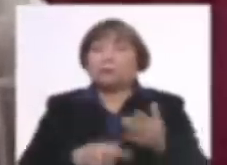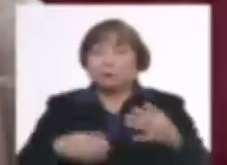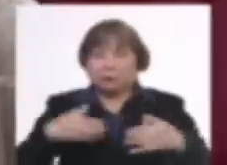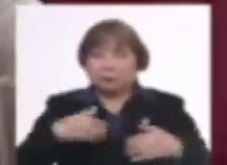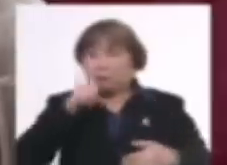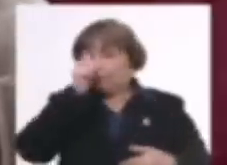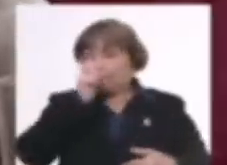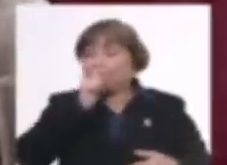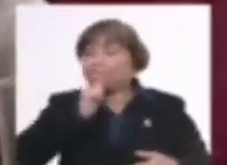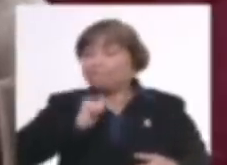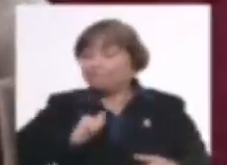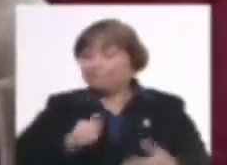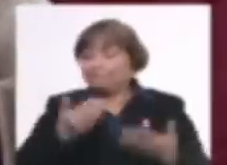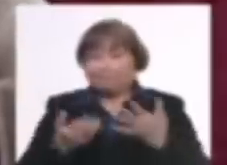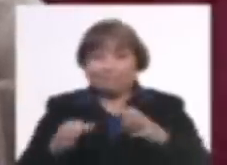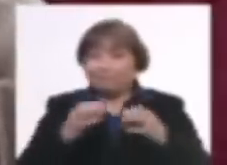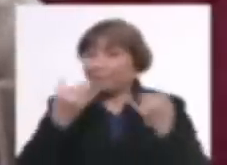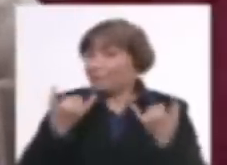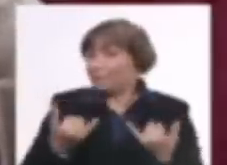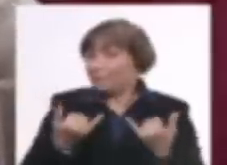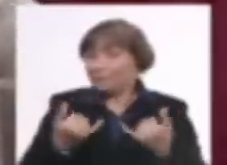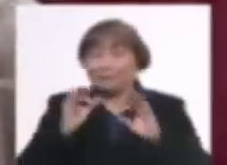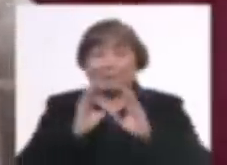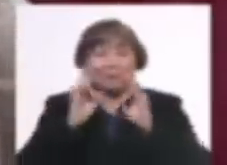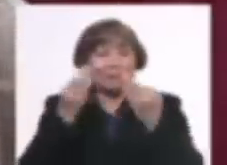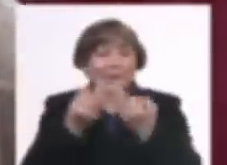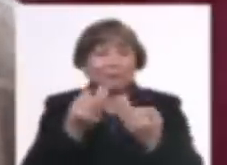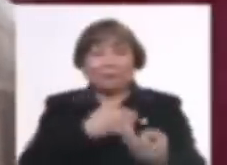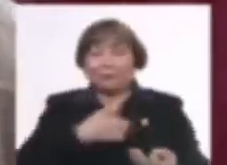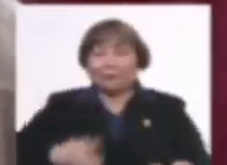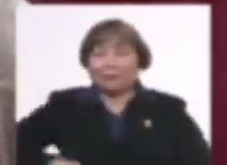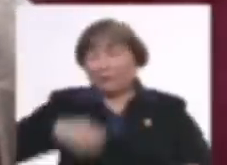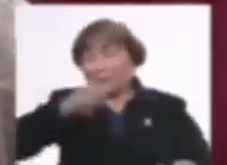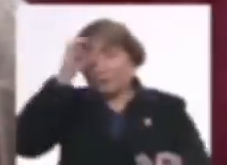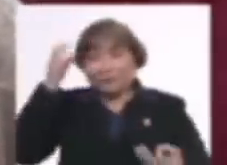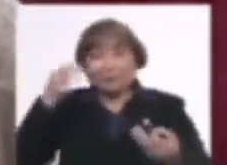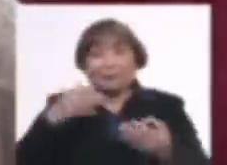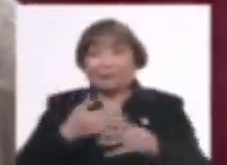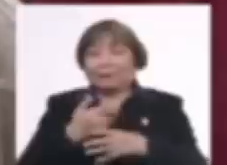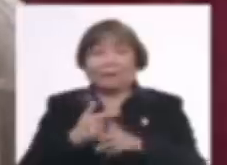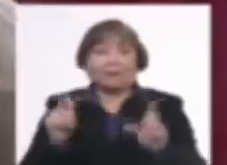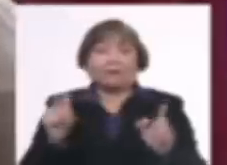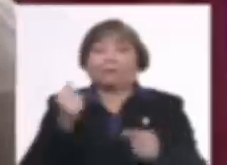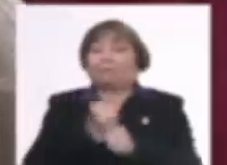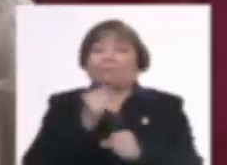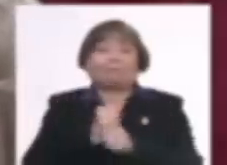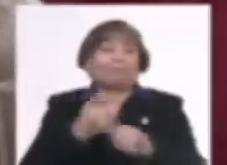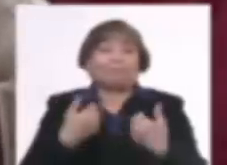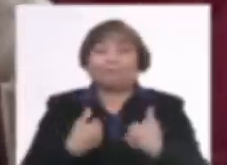¿Me aguanto? Por ser ahora familia del presidente, estoy desempleada.